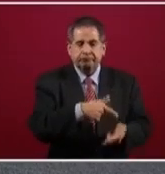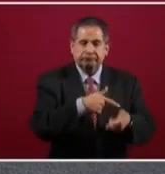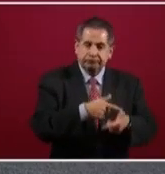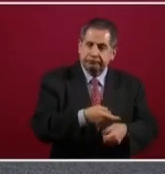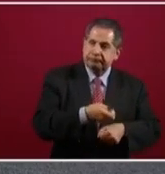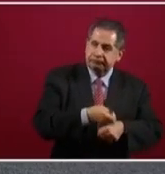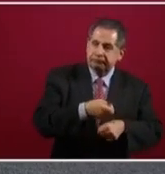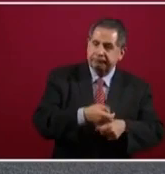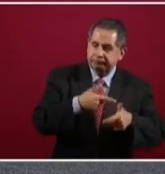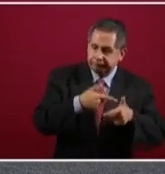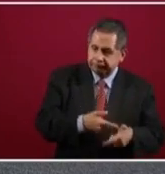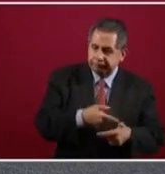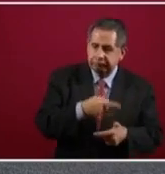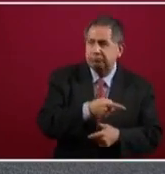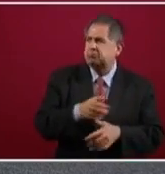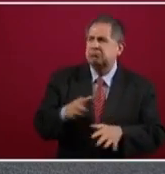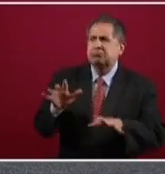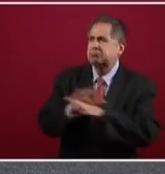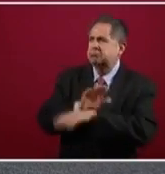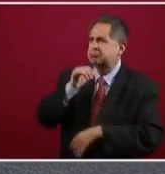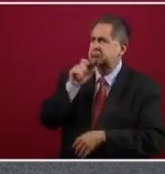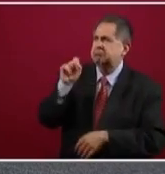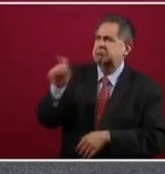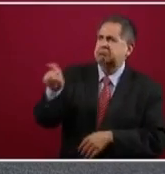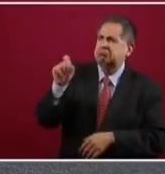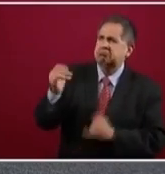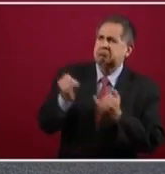insistiendo de que no hay cambios.